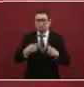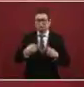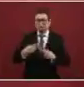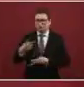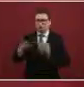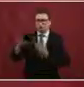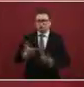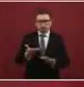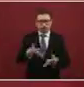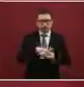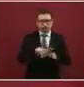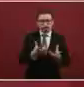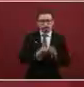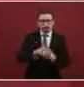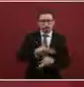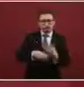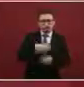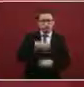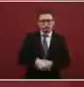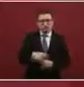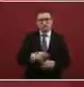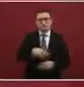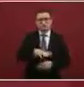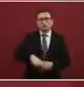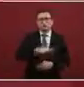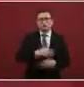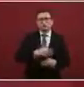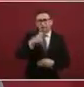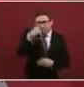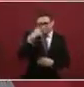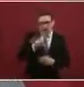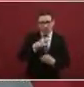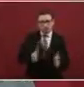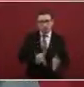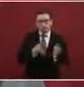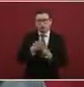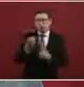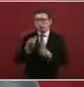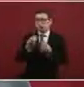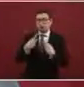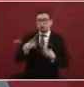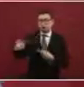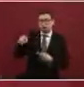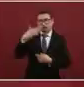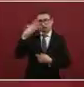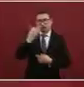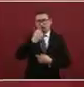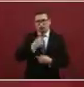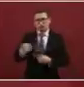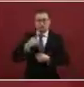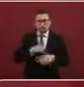sí a la sociedad mexicana, muchos de ellos altamente cualificados, también gente honrada,